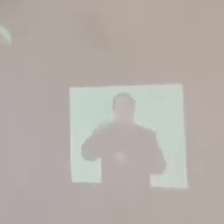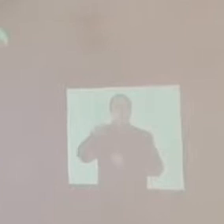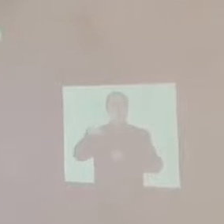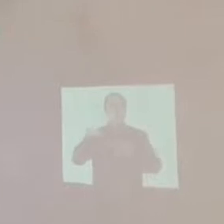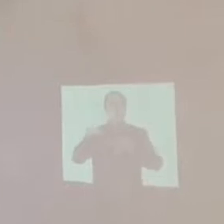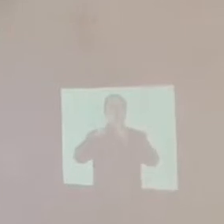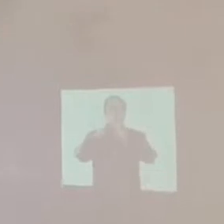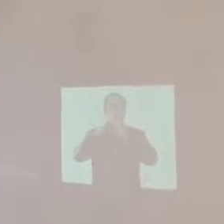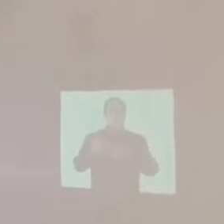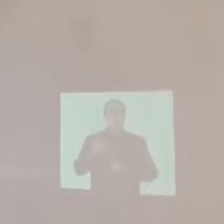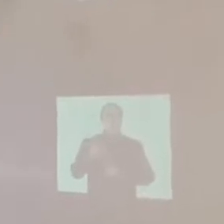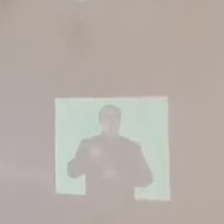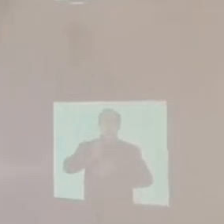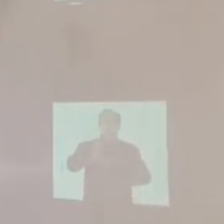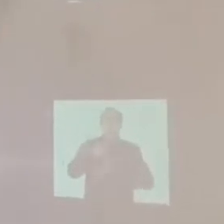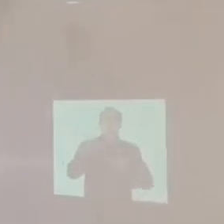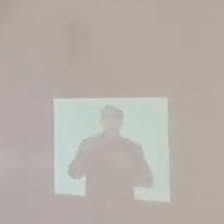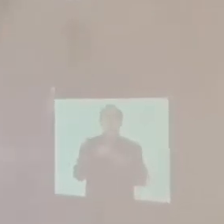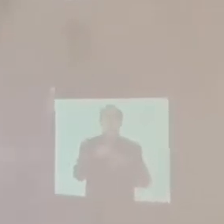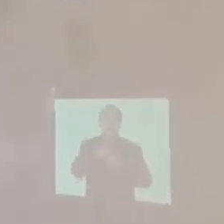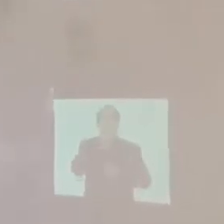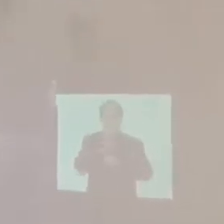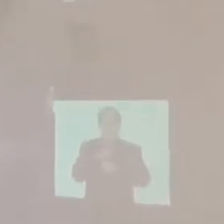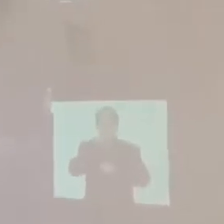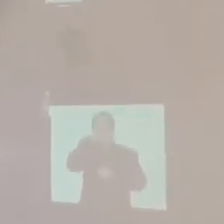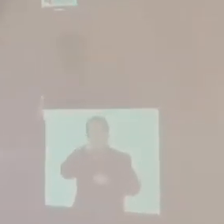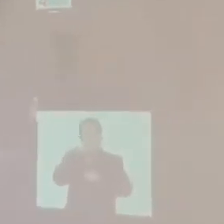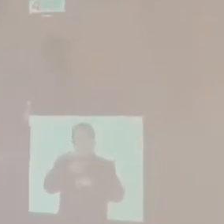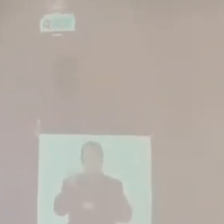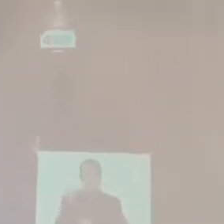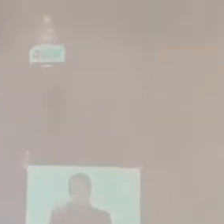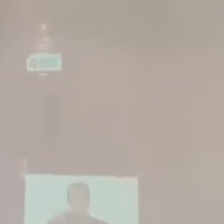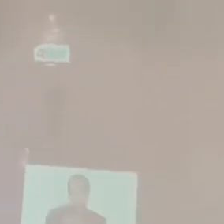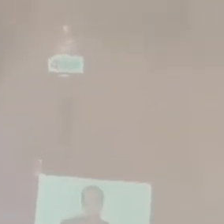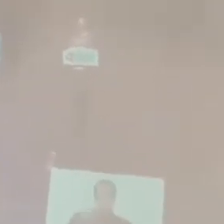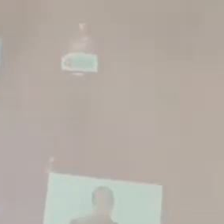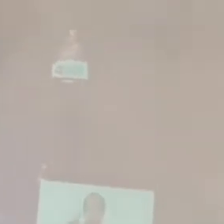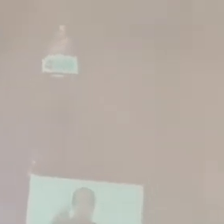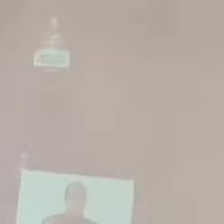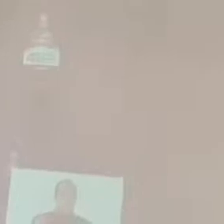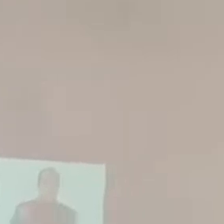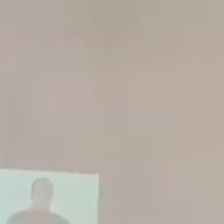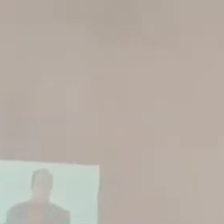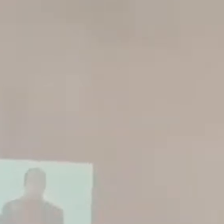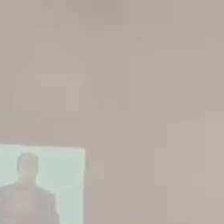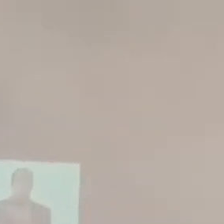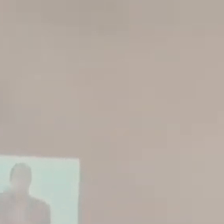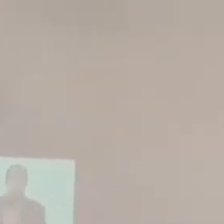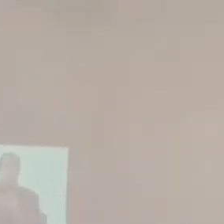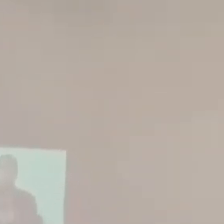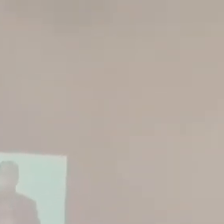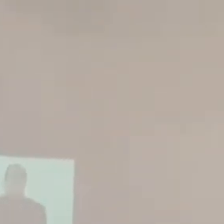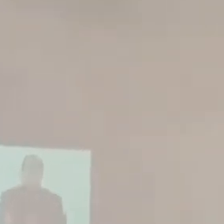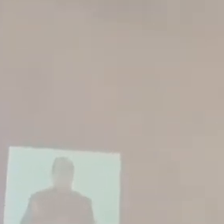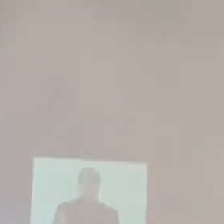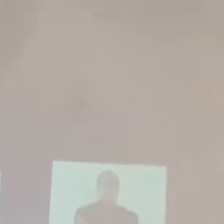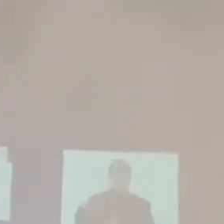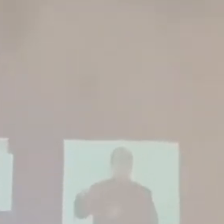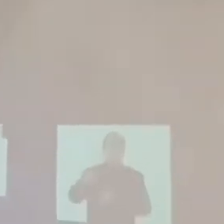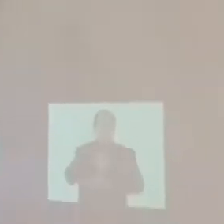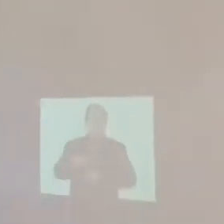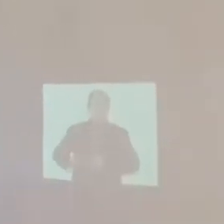estamos invirtiendo junto con Secretaría de Cultura Federal, con Alejandra Frausto, un proyecto que es parte de los estratégicos del